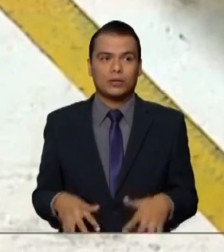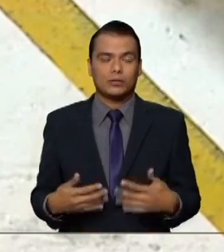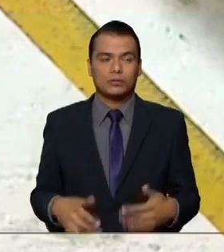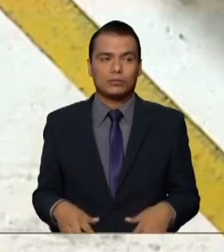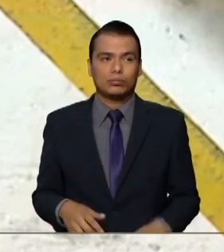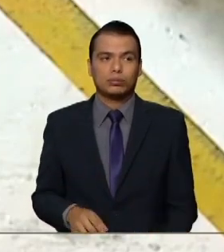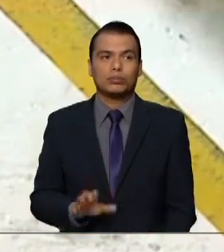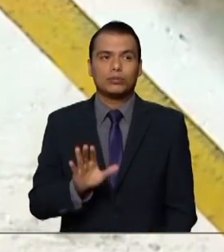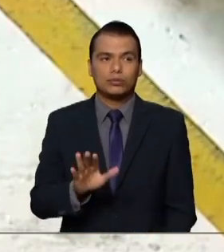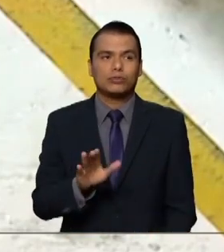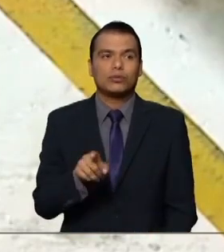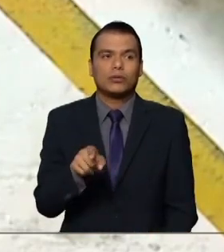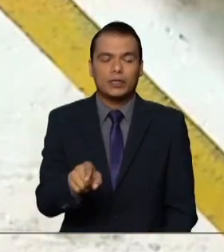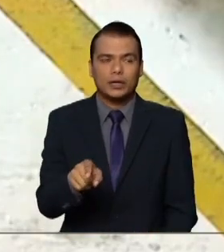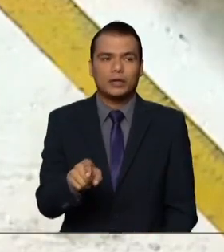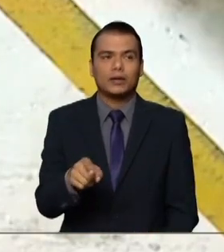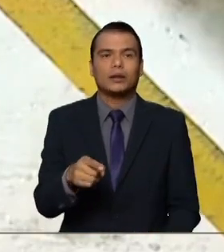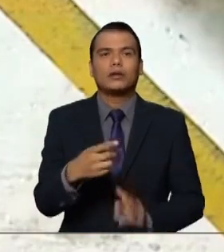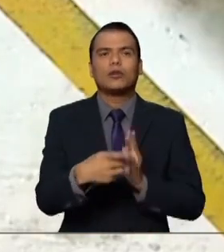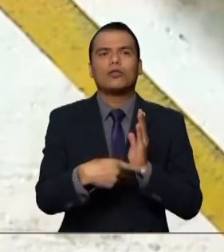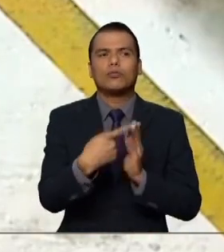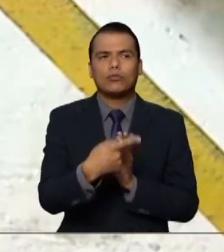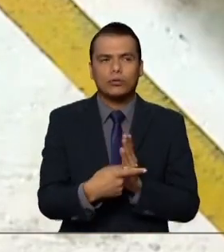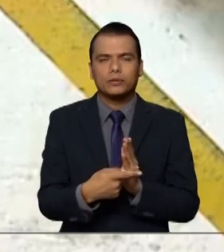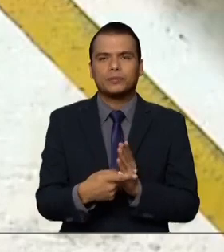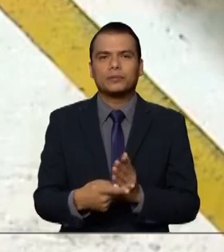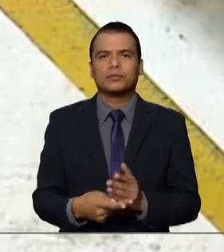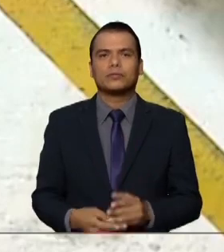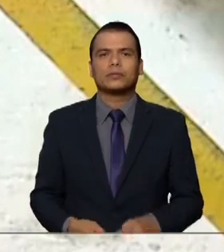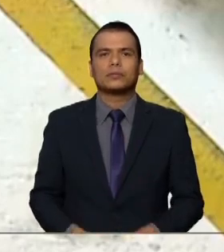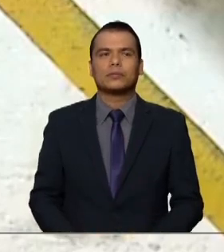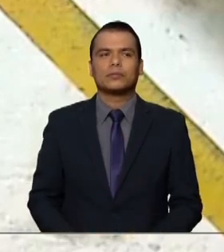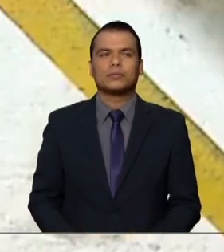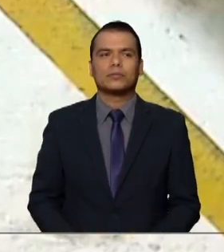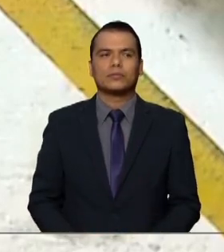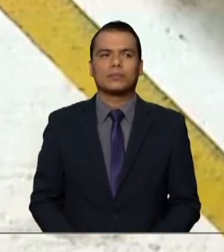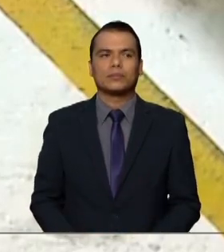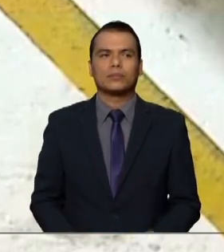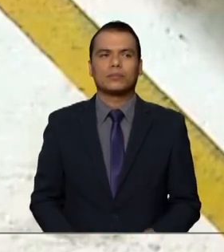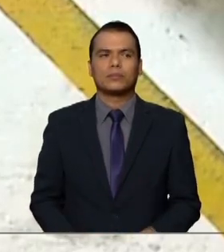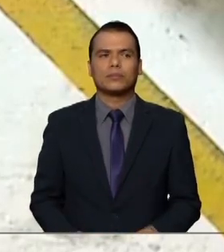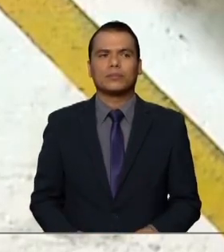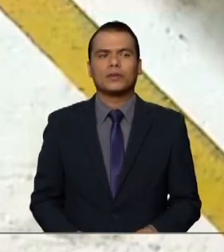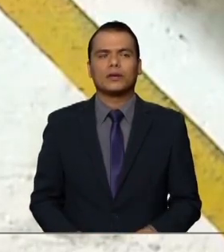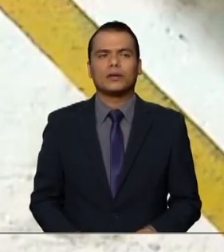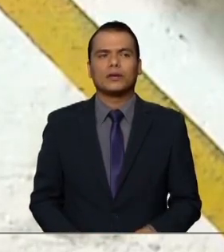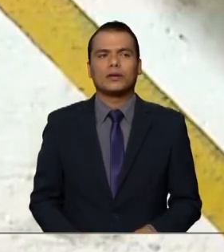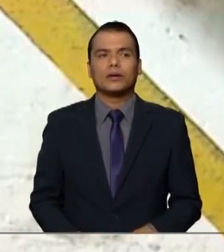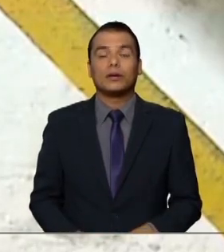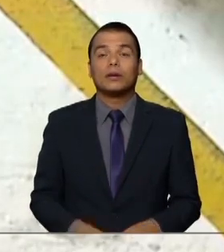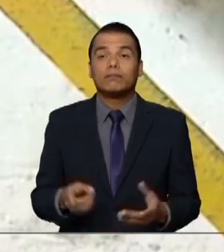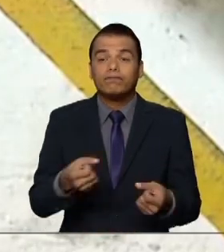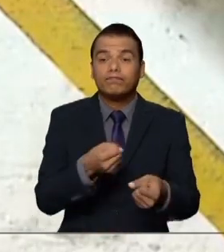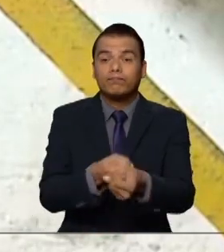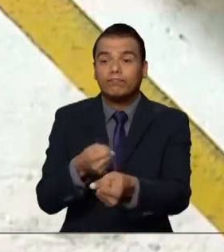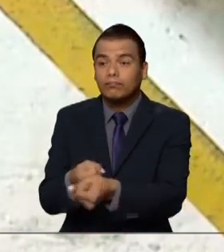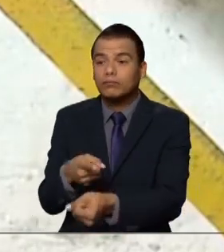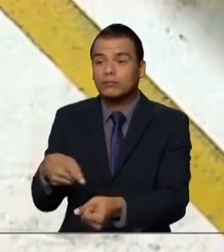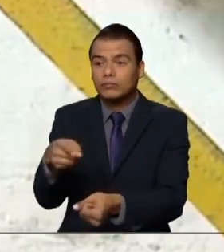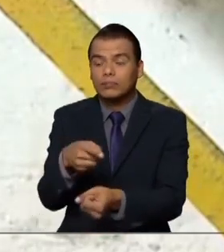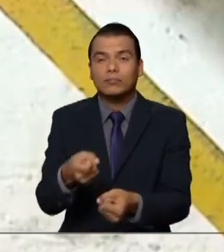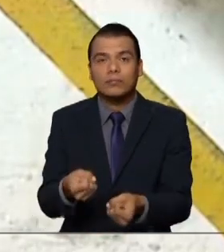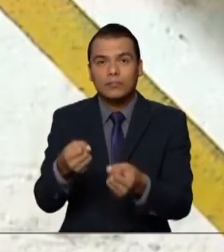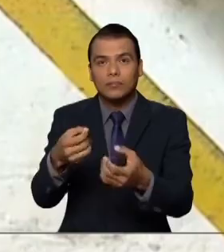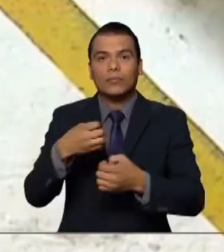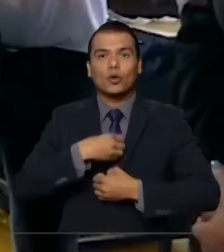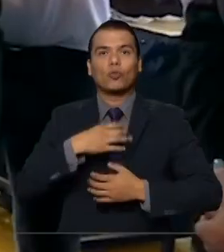poder crecer, lo que nos va a ayudar de pronto en muchos de los casos a generar otro empleo, a darle oportunidad a